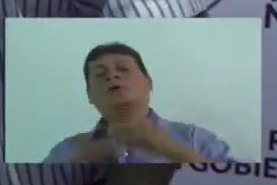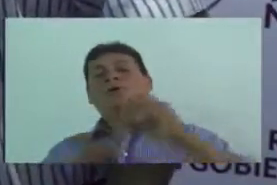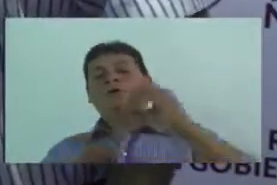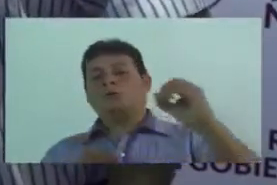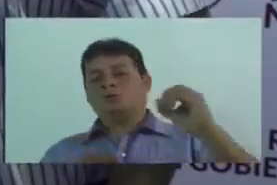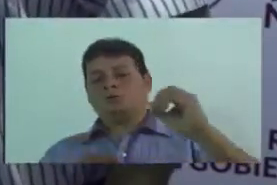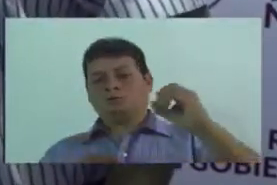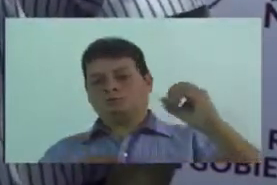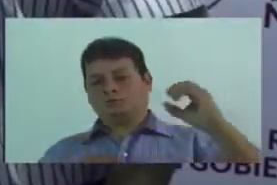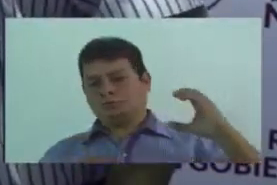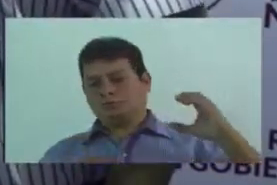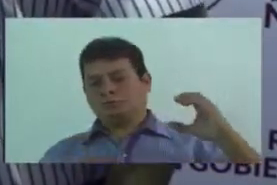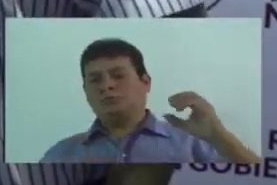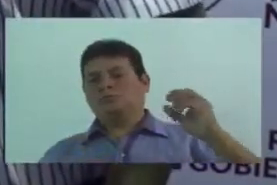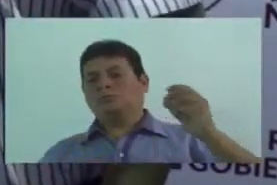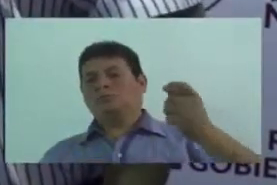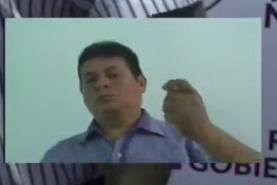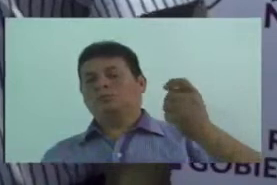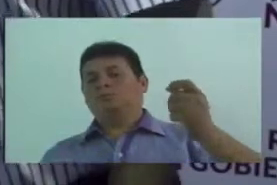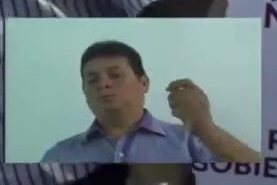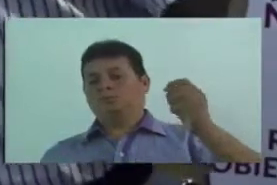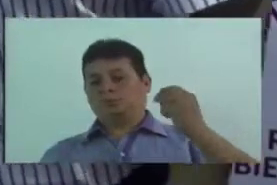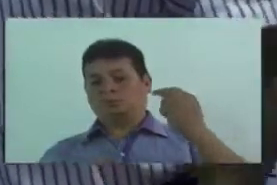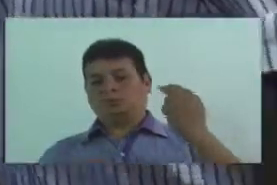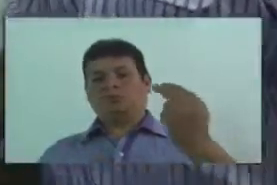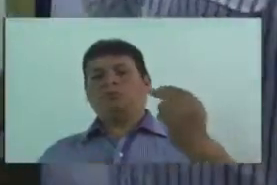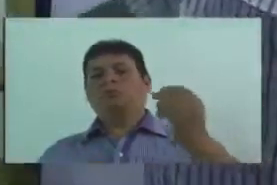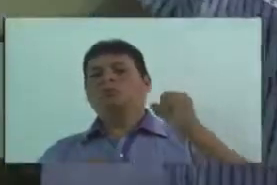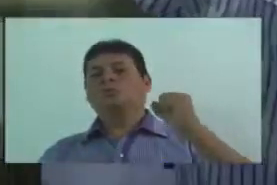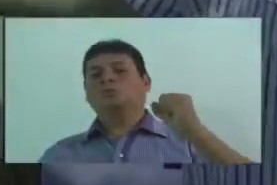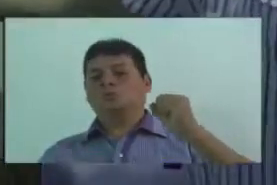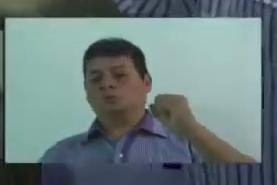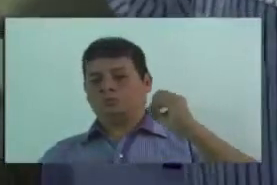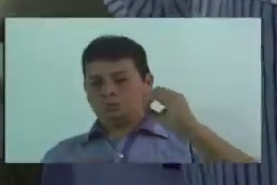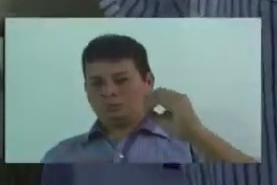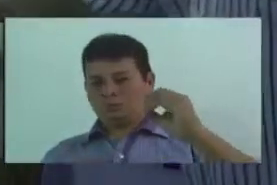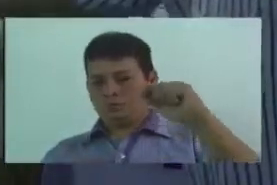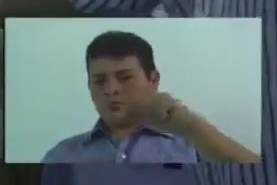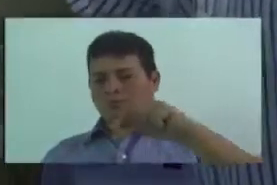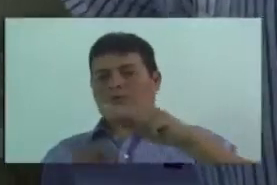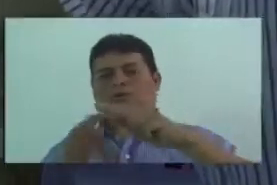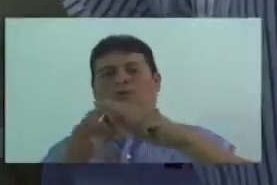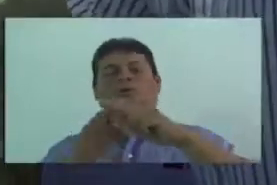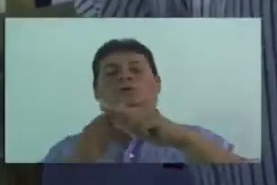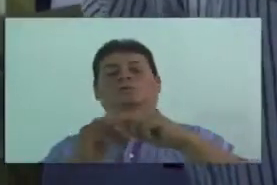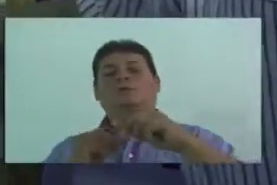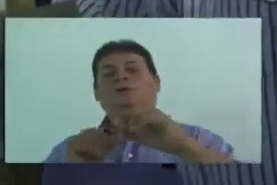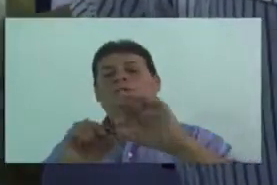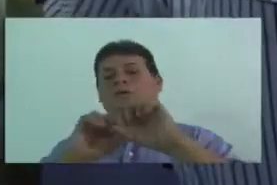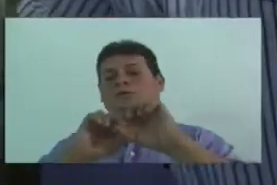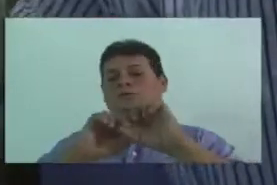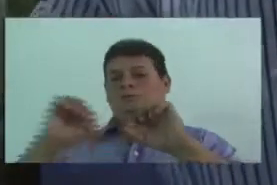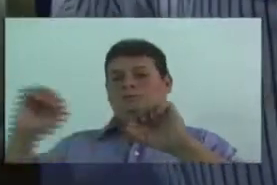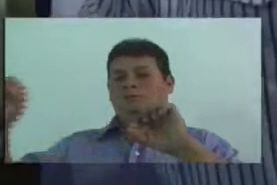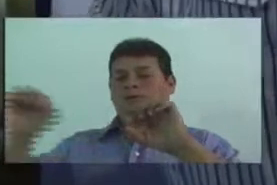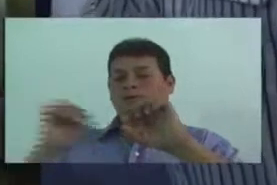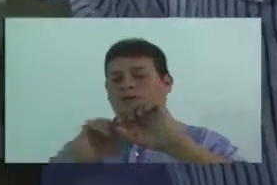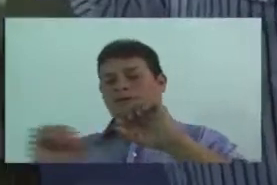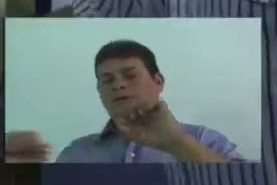obtuso. Obtuso mayor de 90 grados. Y cuando un ángulo mide 180 grados, es